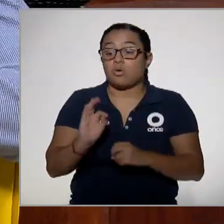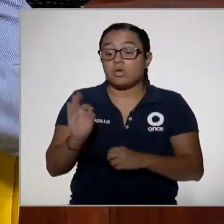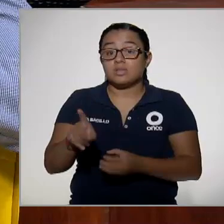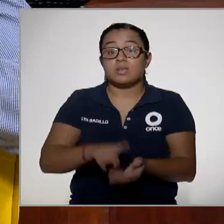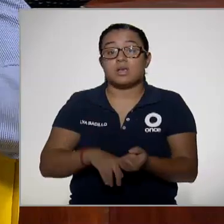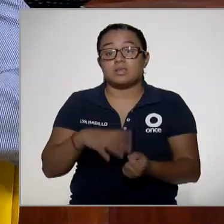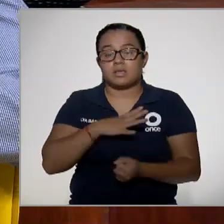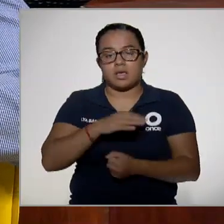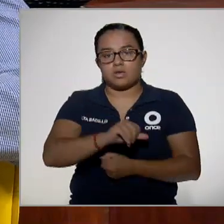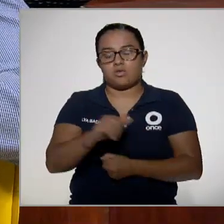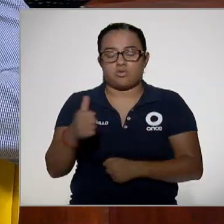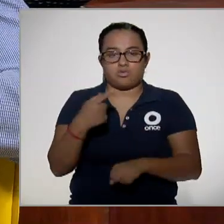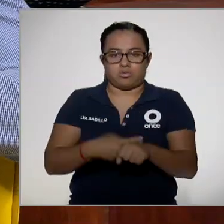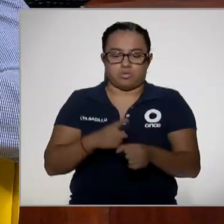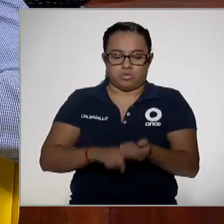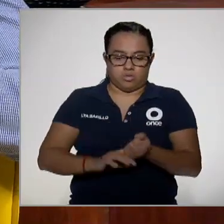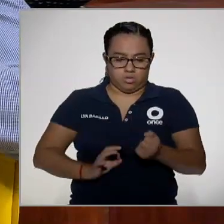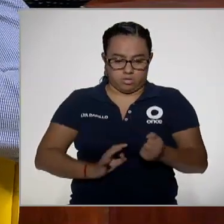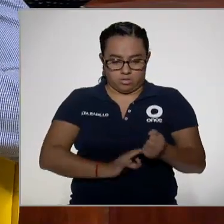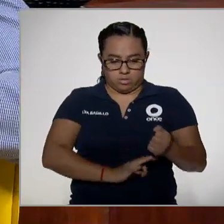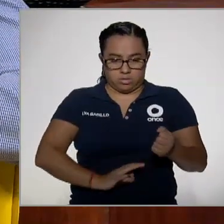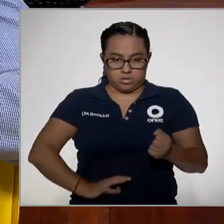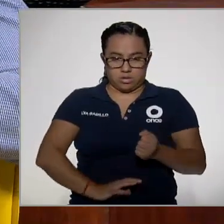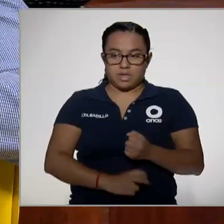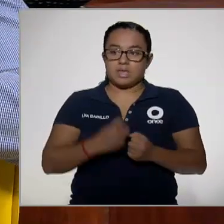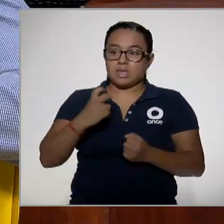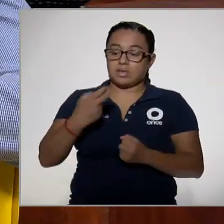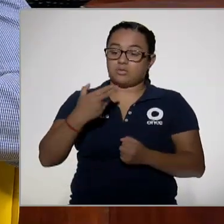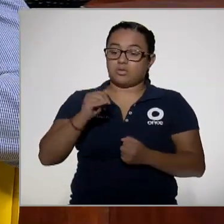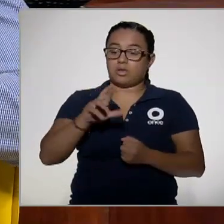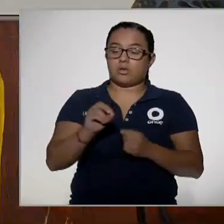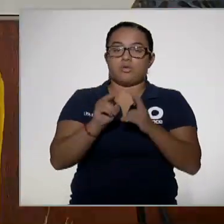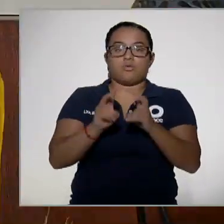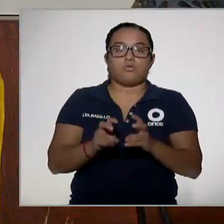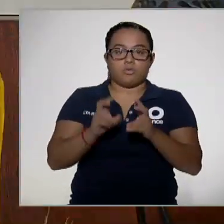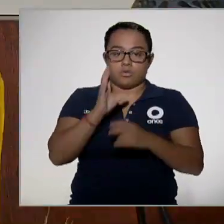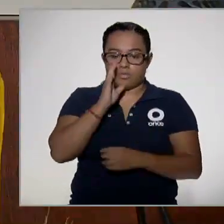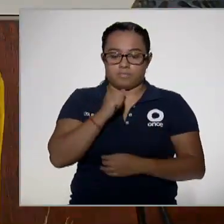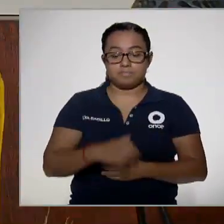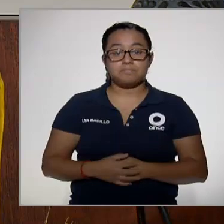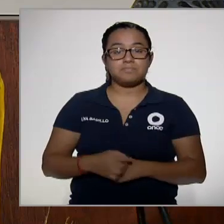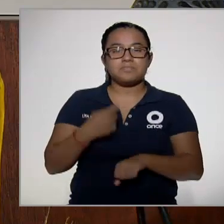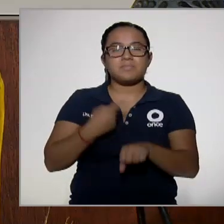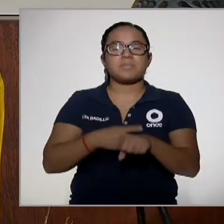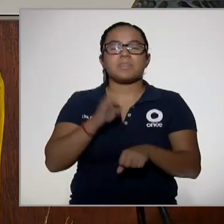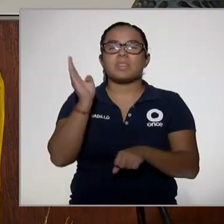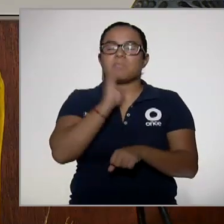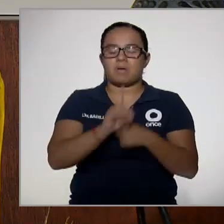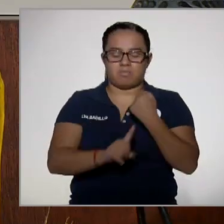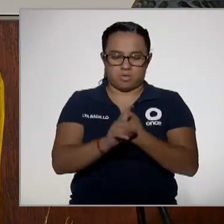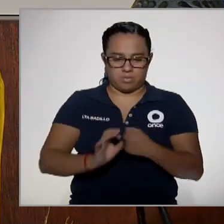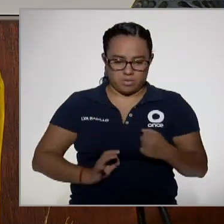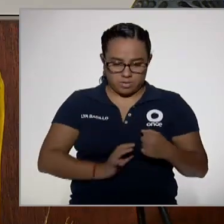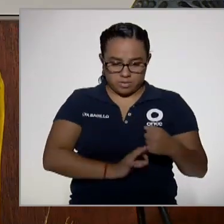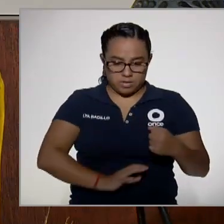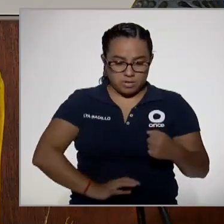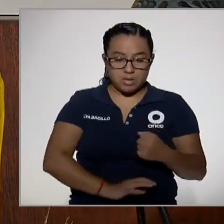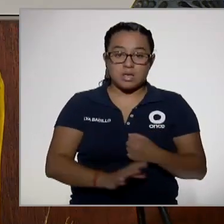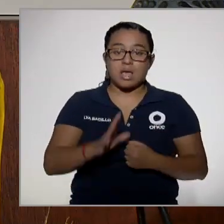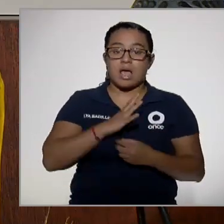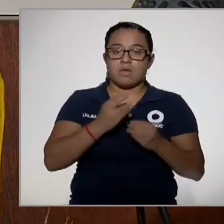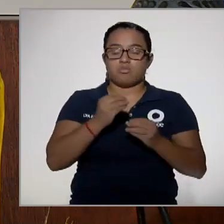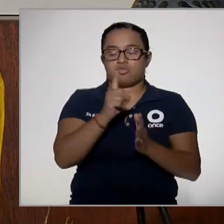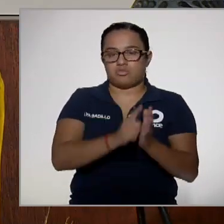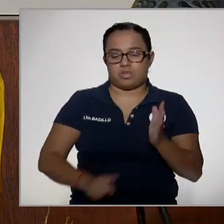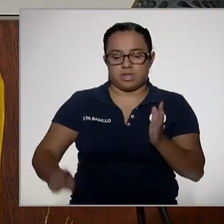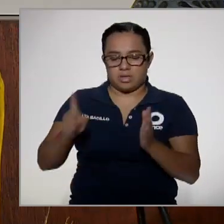en su intestino que haga que el hierro no sé entonces la normalmente las enfermedades forma la absorción intestinal se acompañan de una diarrea muy abundante que